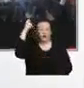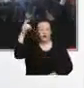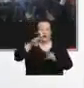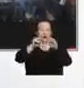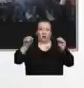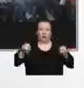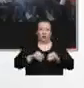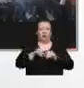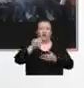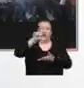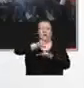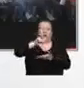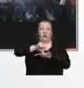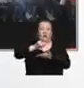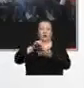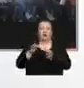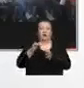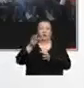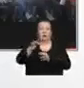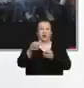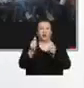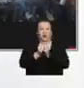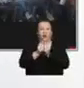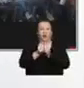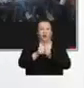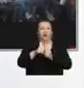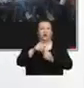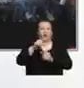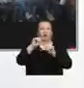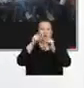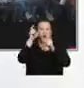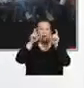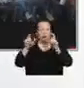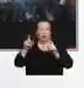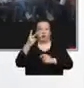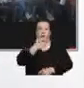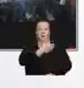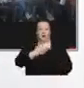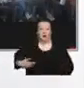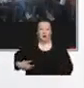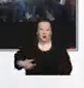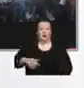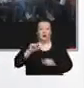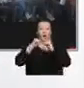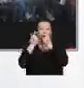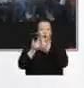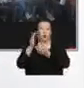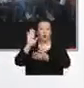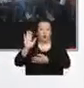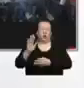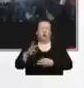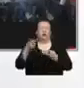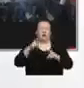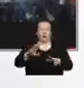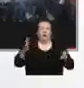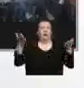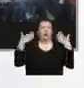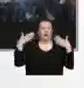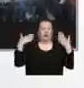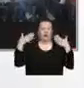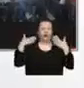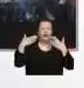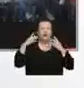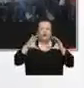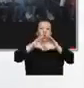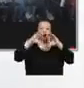central cantonal ricardo navia junto a paco hidalgo nuestro vicepresidente vicepresidente competencia socialista 5 y en guayas del coliseo